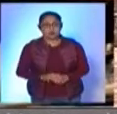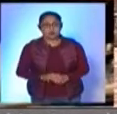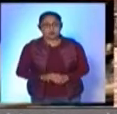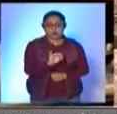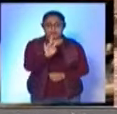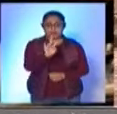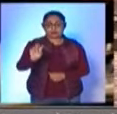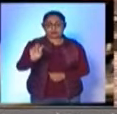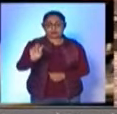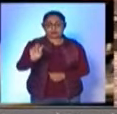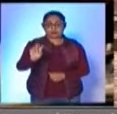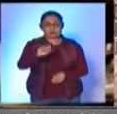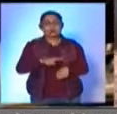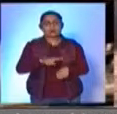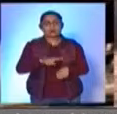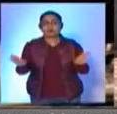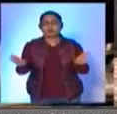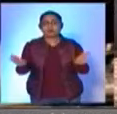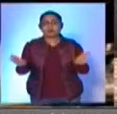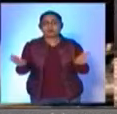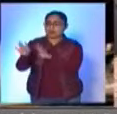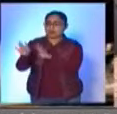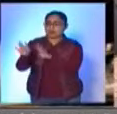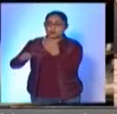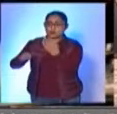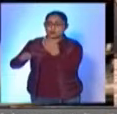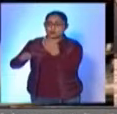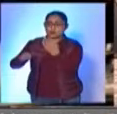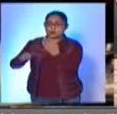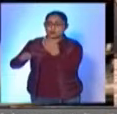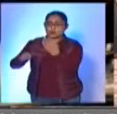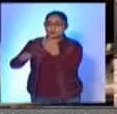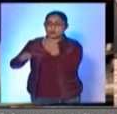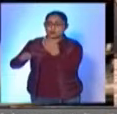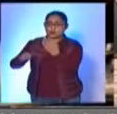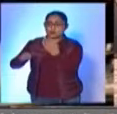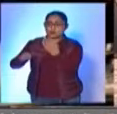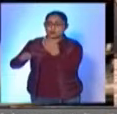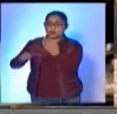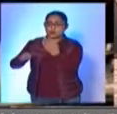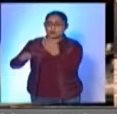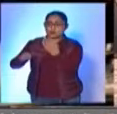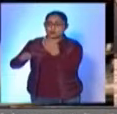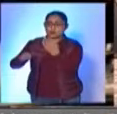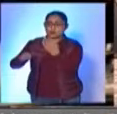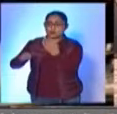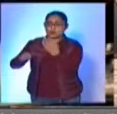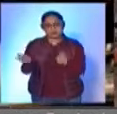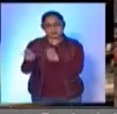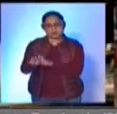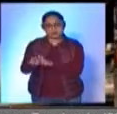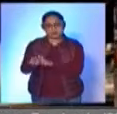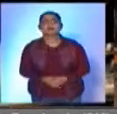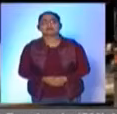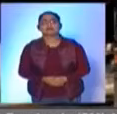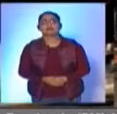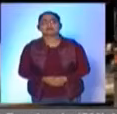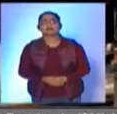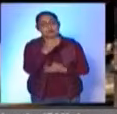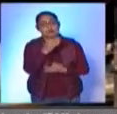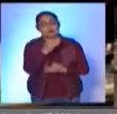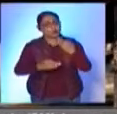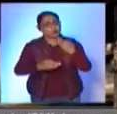sábado se cerrarán todas las actividades no esenciales a partir de las 7 de la noche. Esto en todos